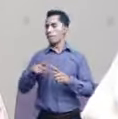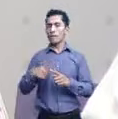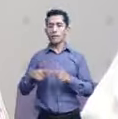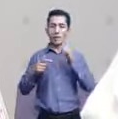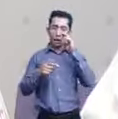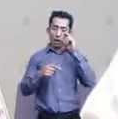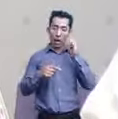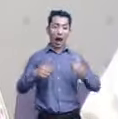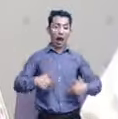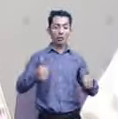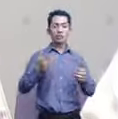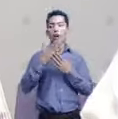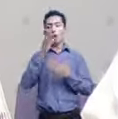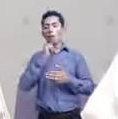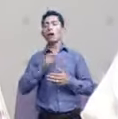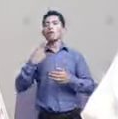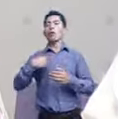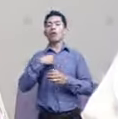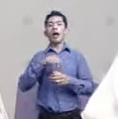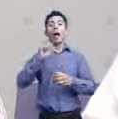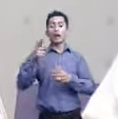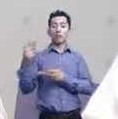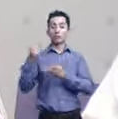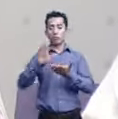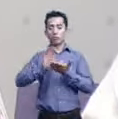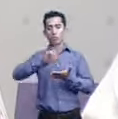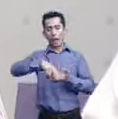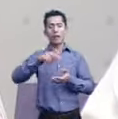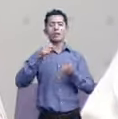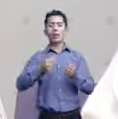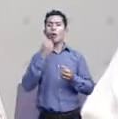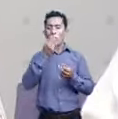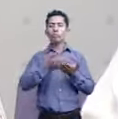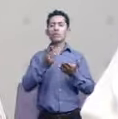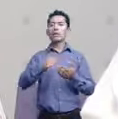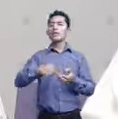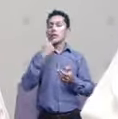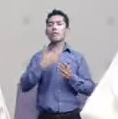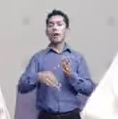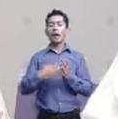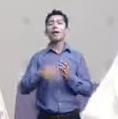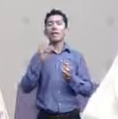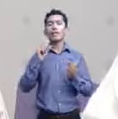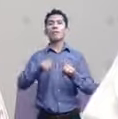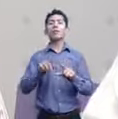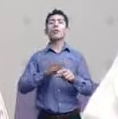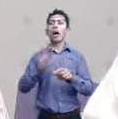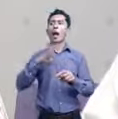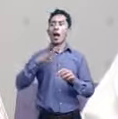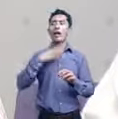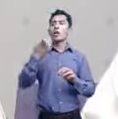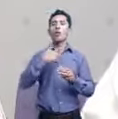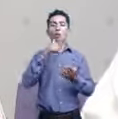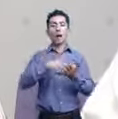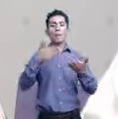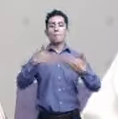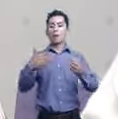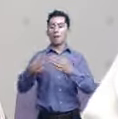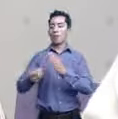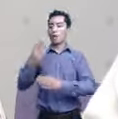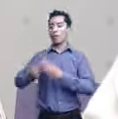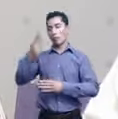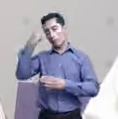puede estudiar. Por ello, canalizaremos recursos para asegurar alimentos a los niños que lo requieran, además de construir más espacios educativos